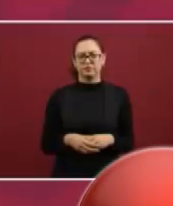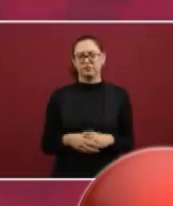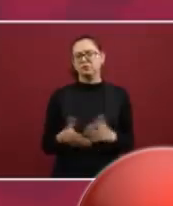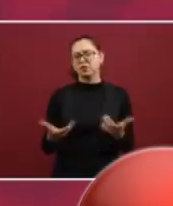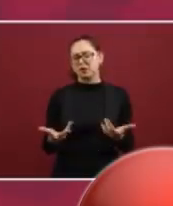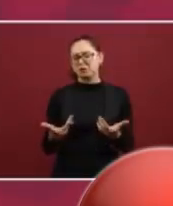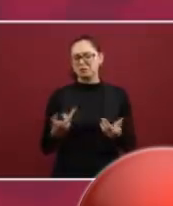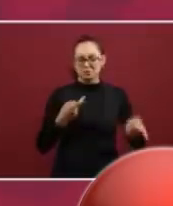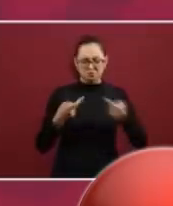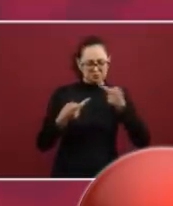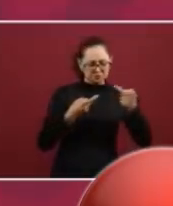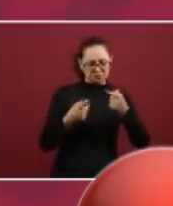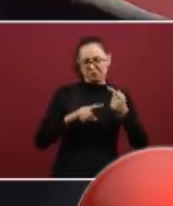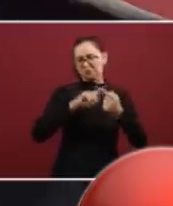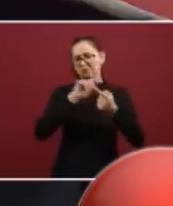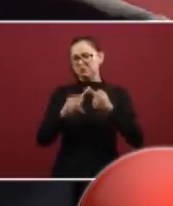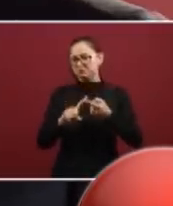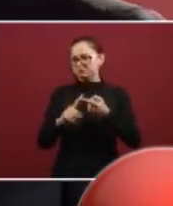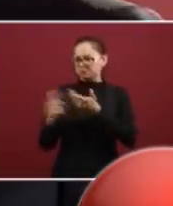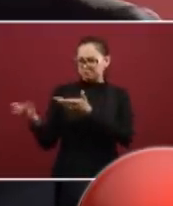empleo,